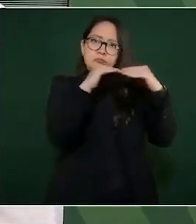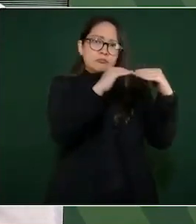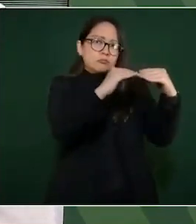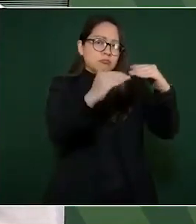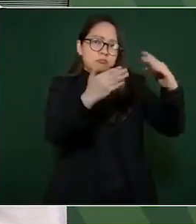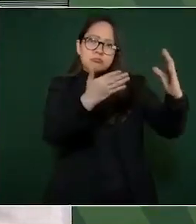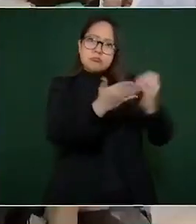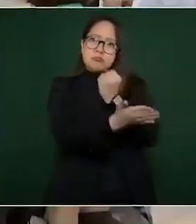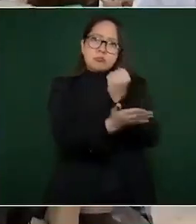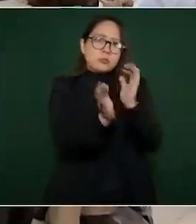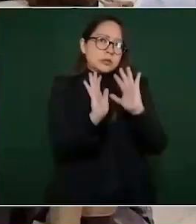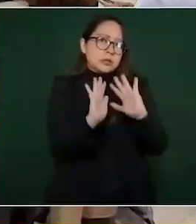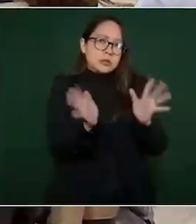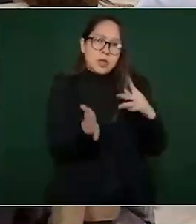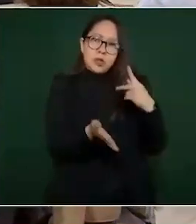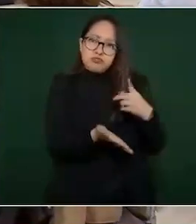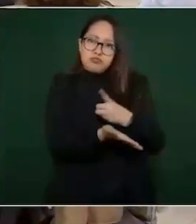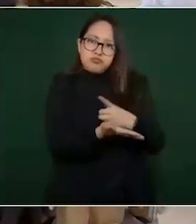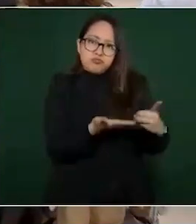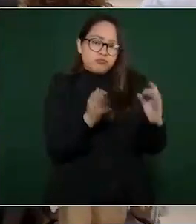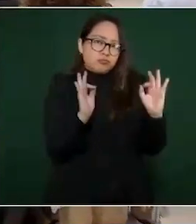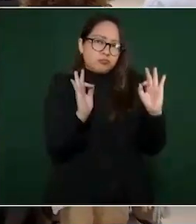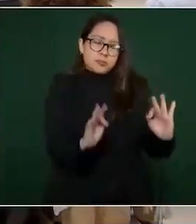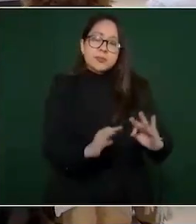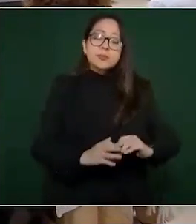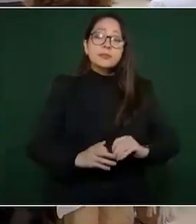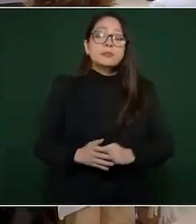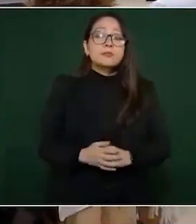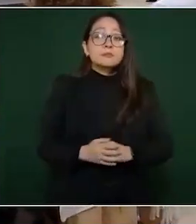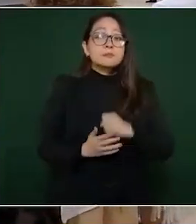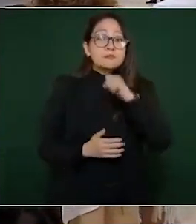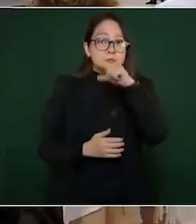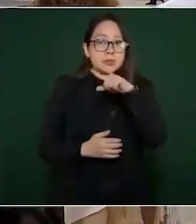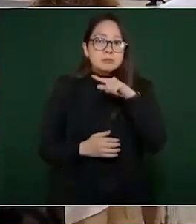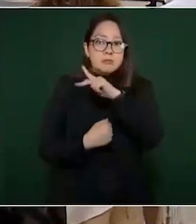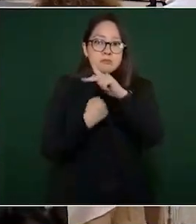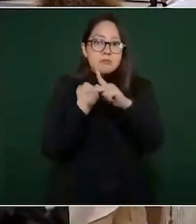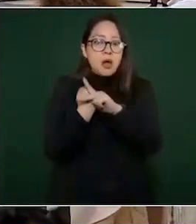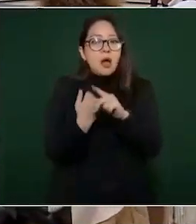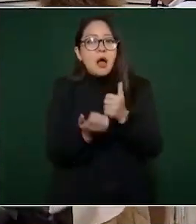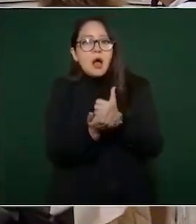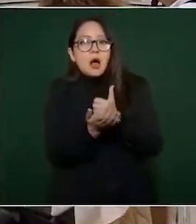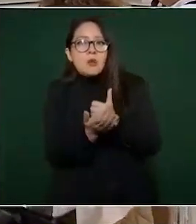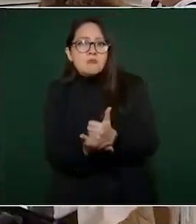le ayuda mucho a un país el mantener